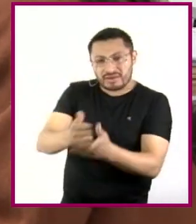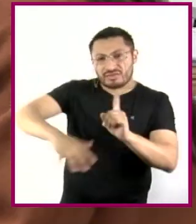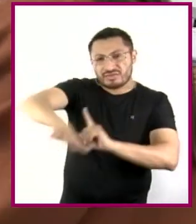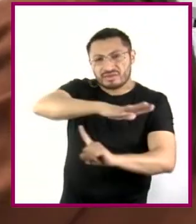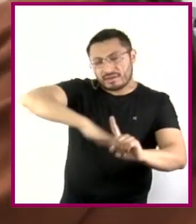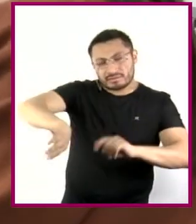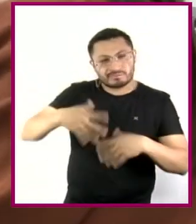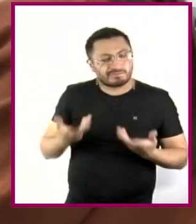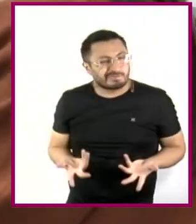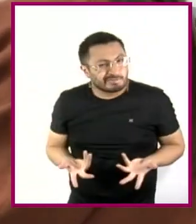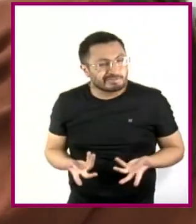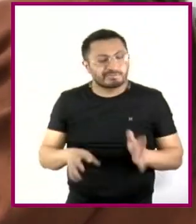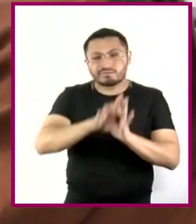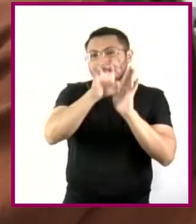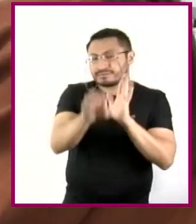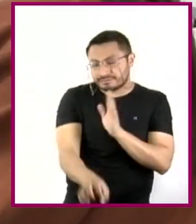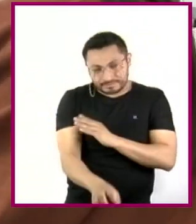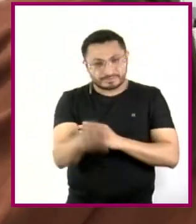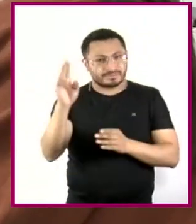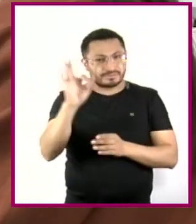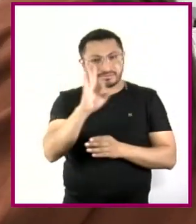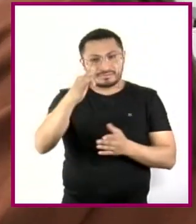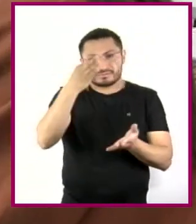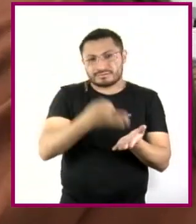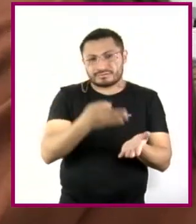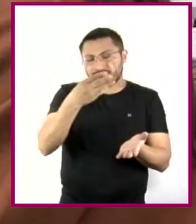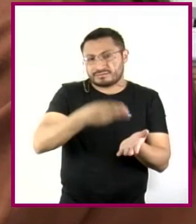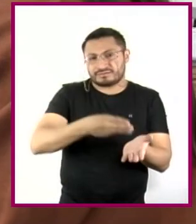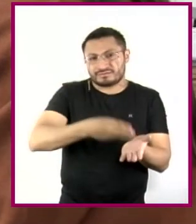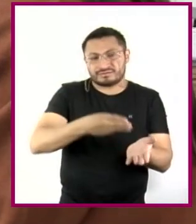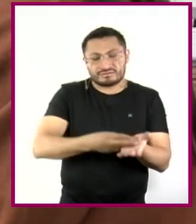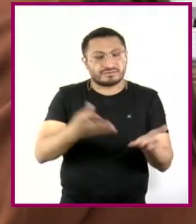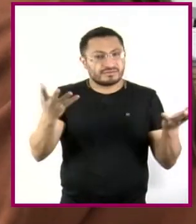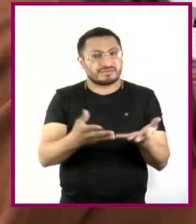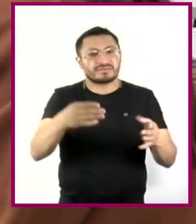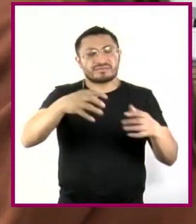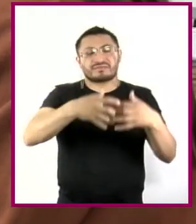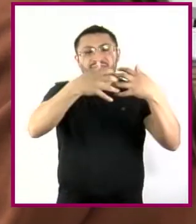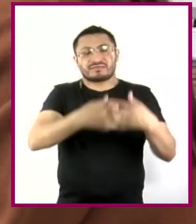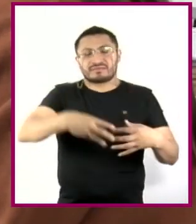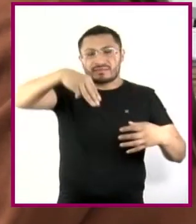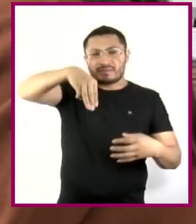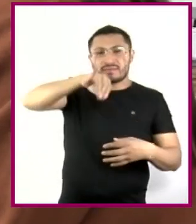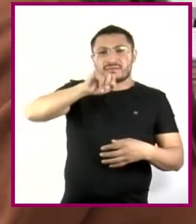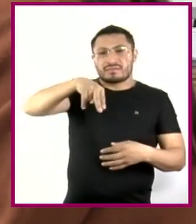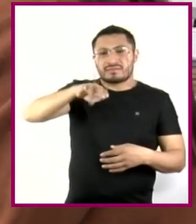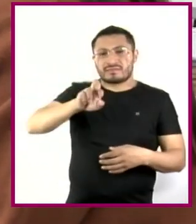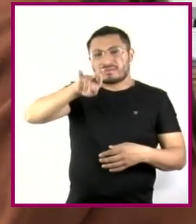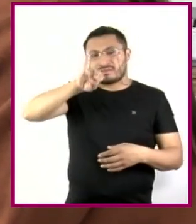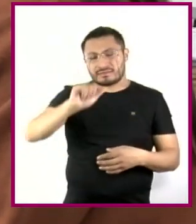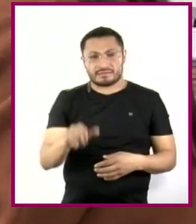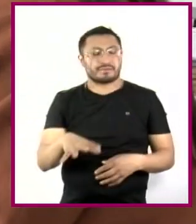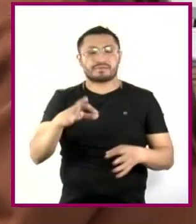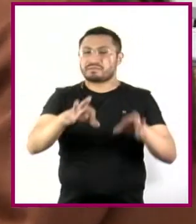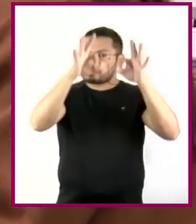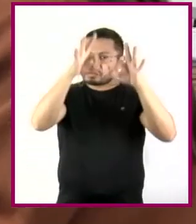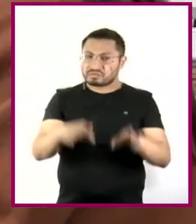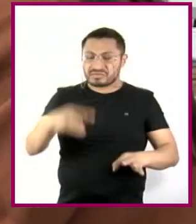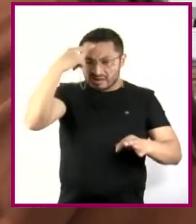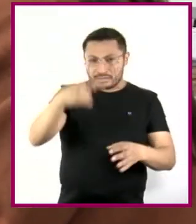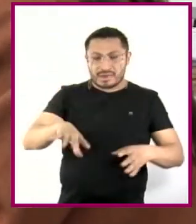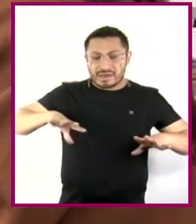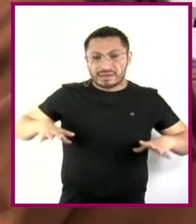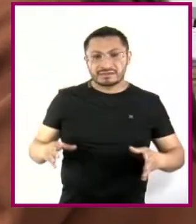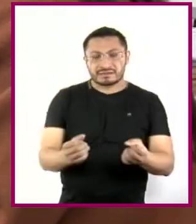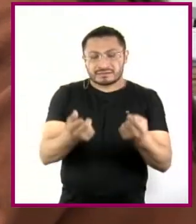ambiente? Por ejemplo, si las multas que se hicieron a la empresa minera que contaminó son suficientes para limpiar y recuperar los ríos y